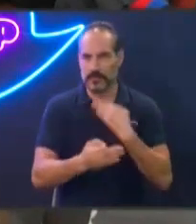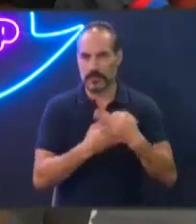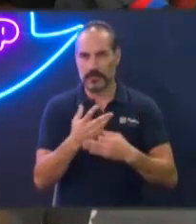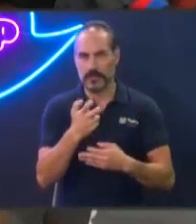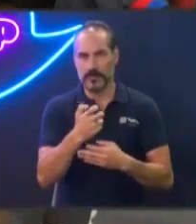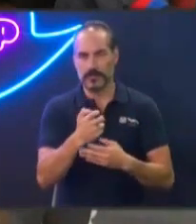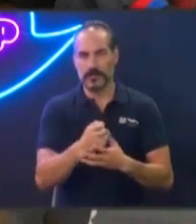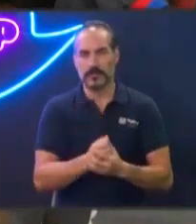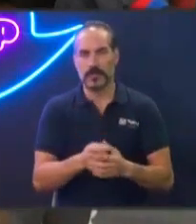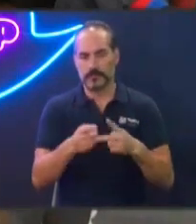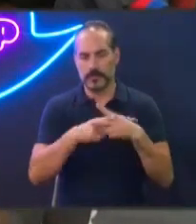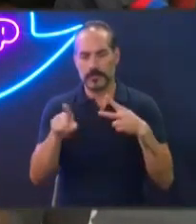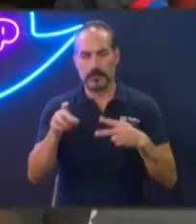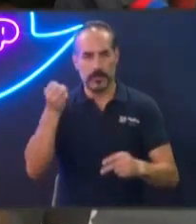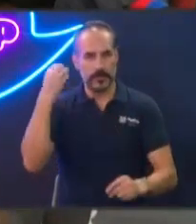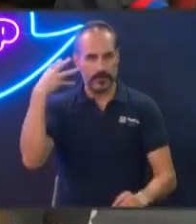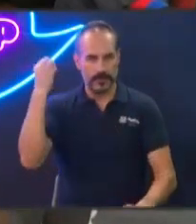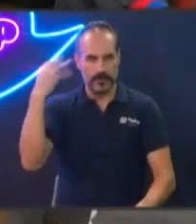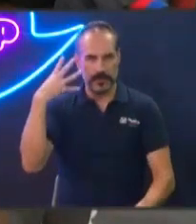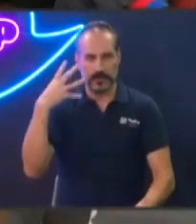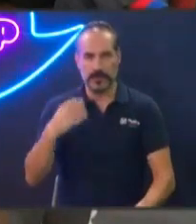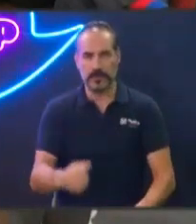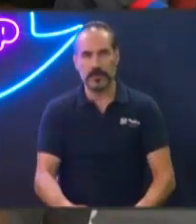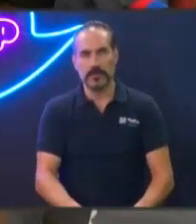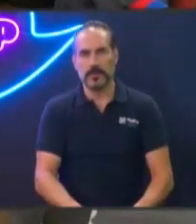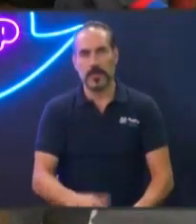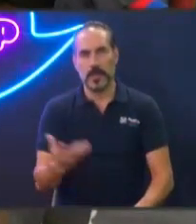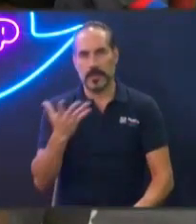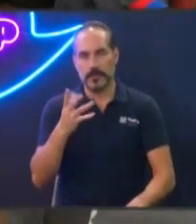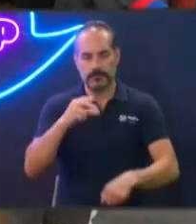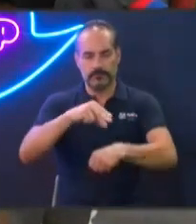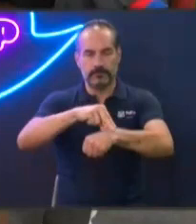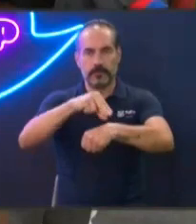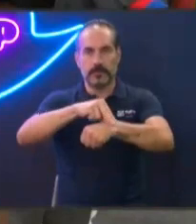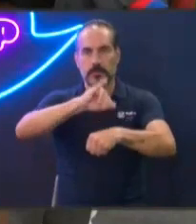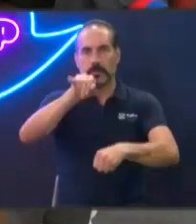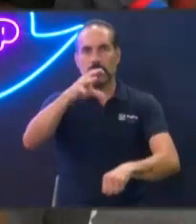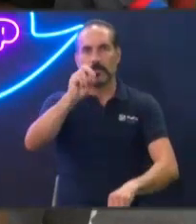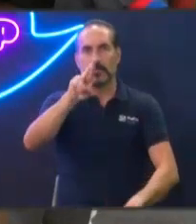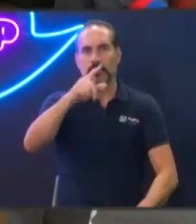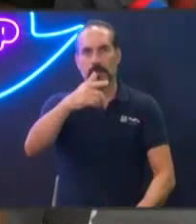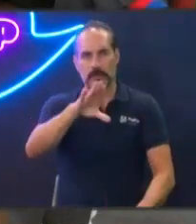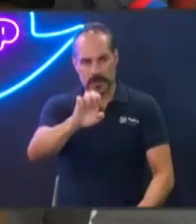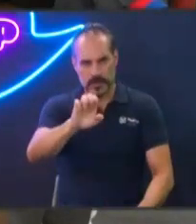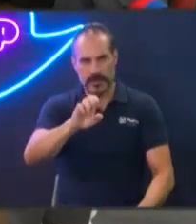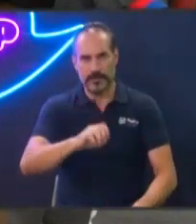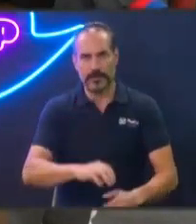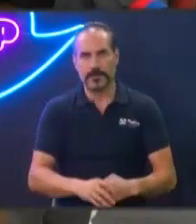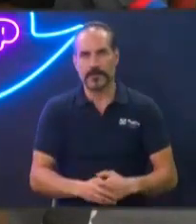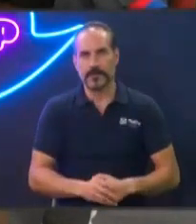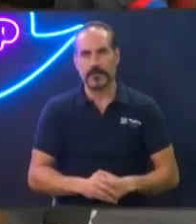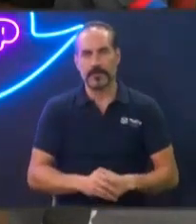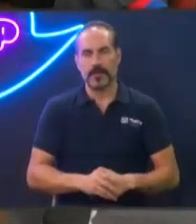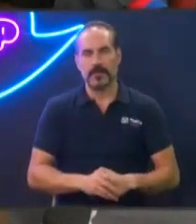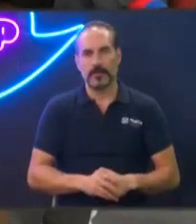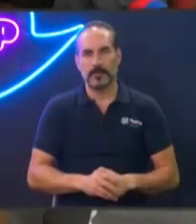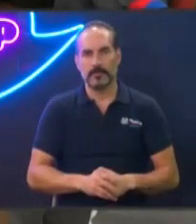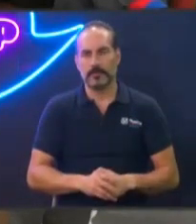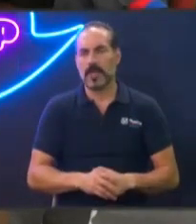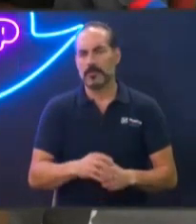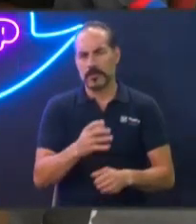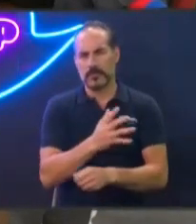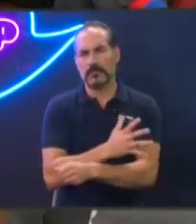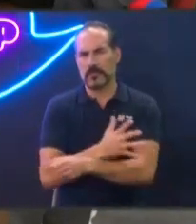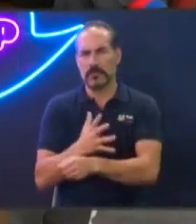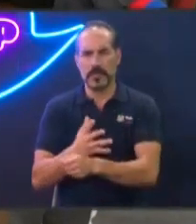con una conferencia eh que va a estar a cargo de el doctor Jorge senil que va a estar con nosotros compartiendo